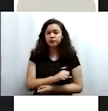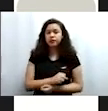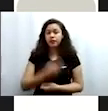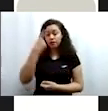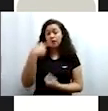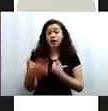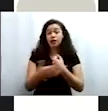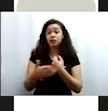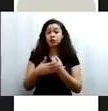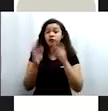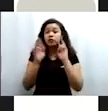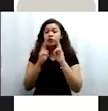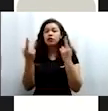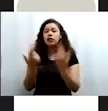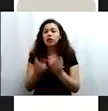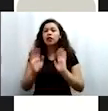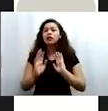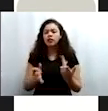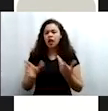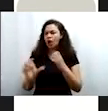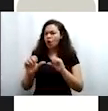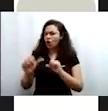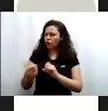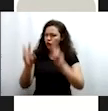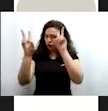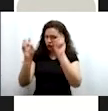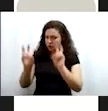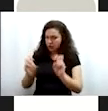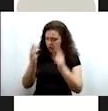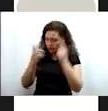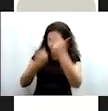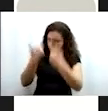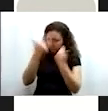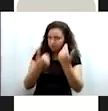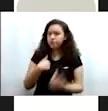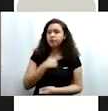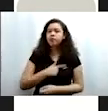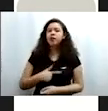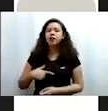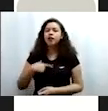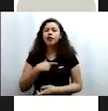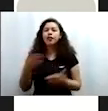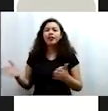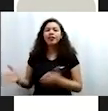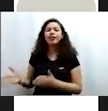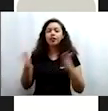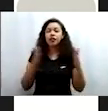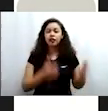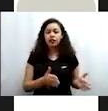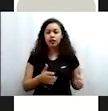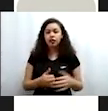segunda sesión. Ya estaría entrando con otros aspectos y me gustaría entonces pasar, por supuesto, si no tienen